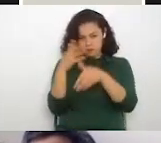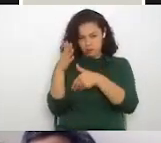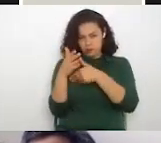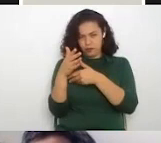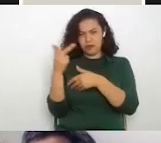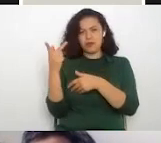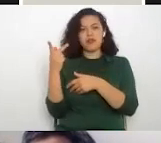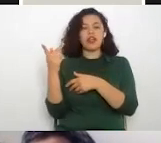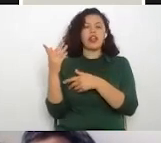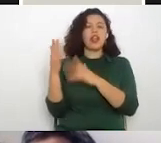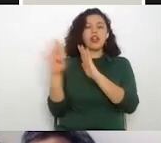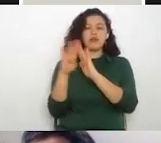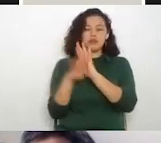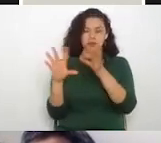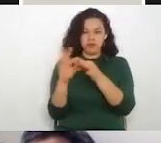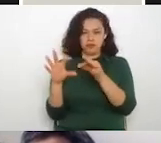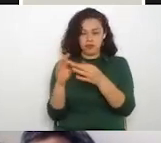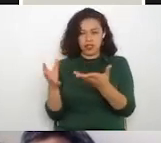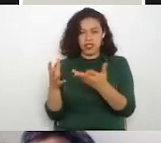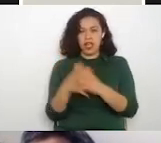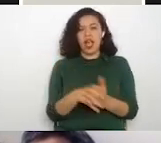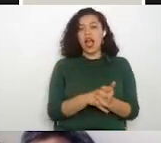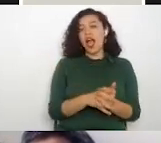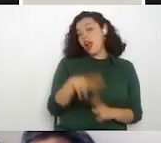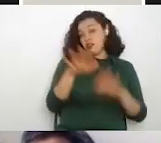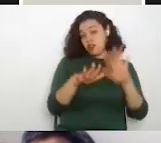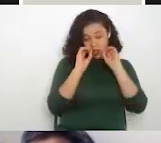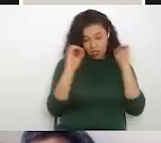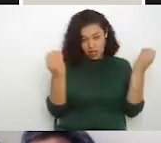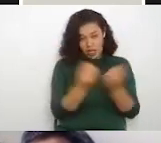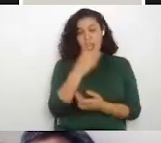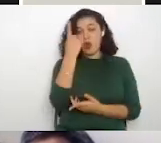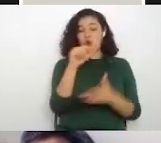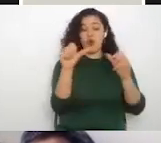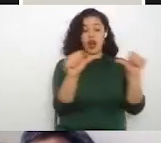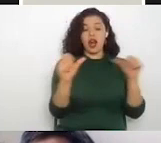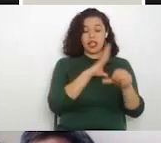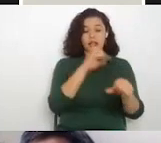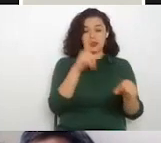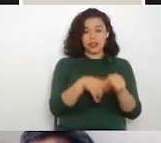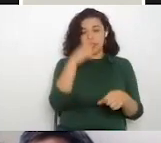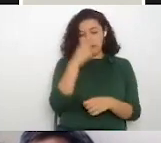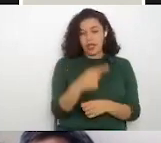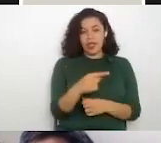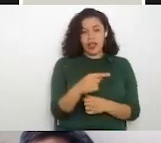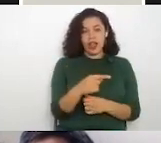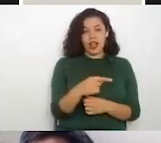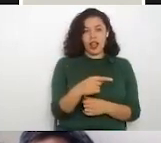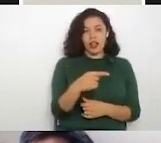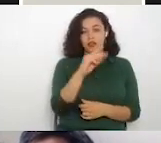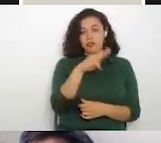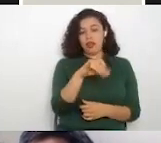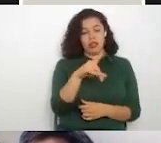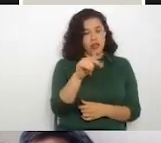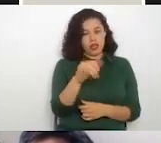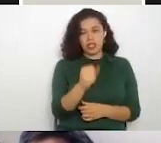o algunas veces en algunas organizaciones se tiene un área específica de manuales y procedimientos,